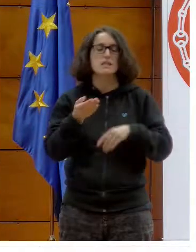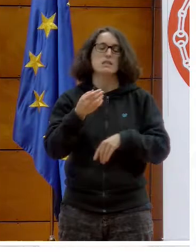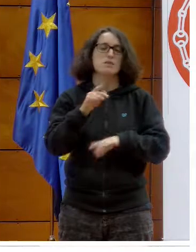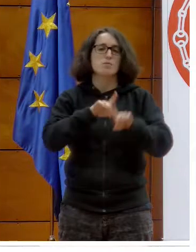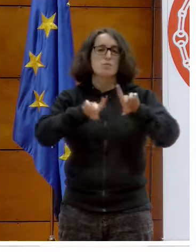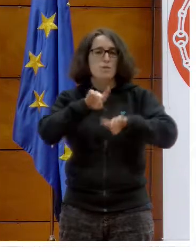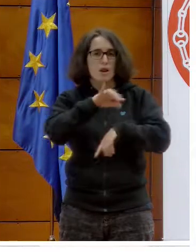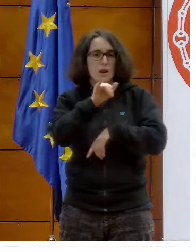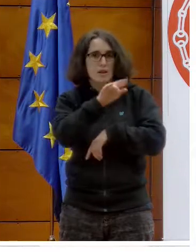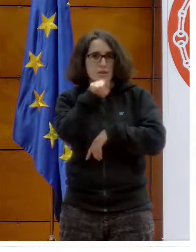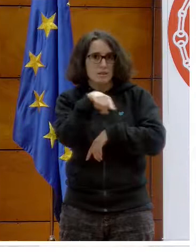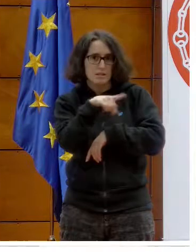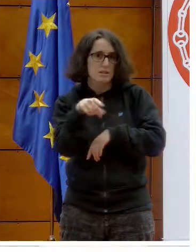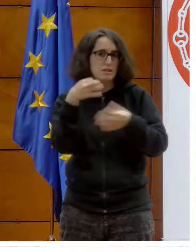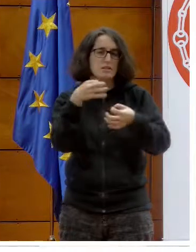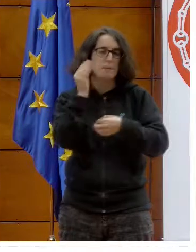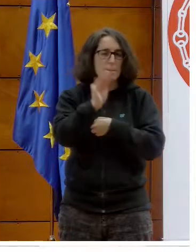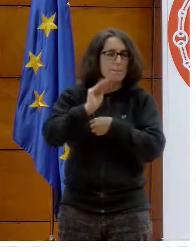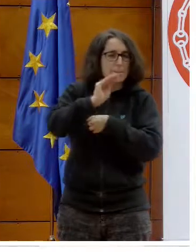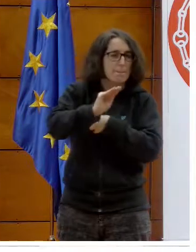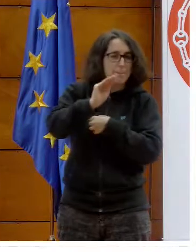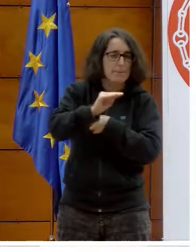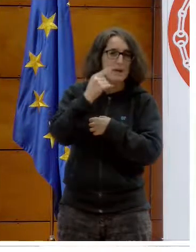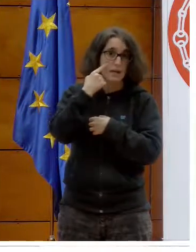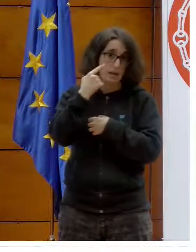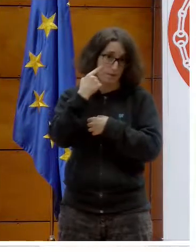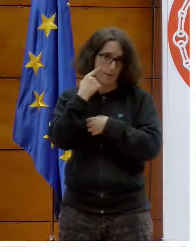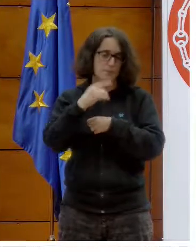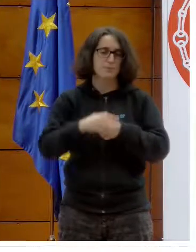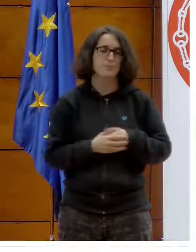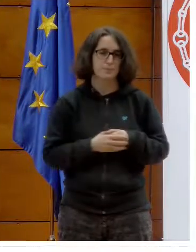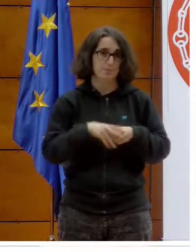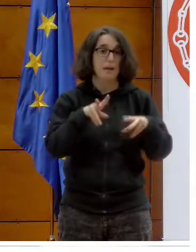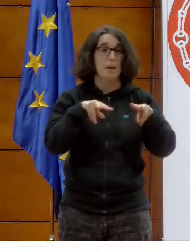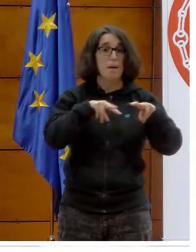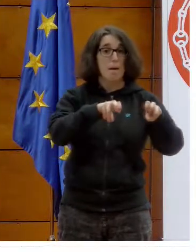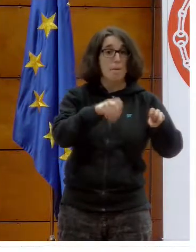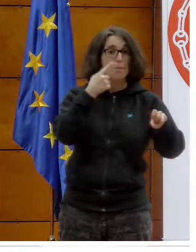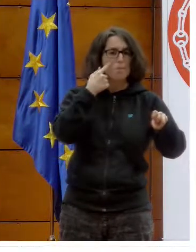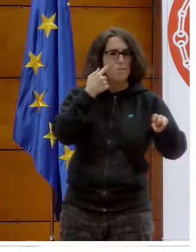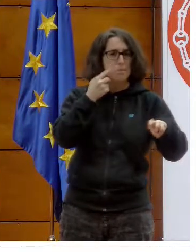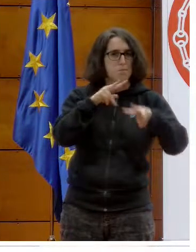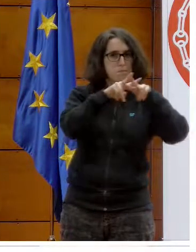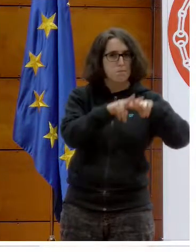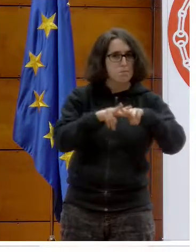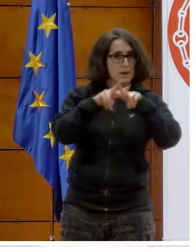aspectos que valoramos antes de empezar la actividad deberemos seguir teniéndolos en cuenta durante el desarrollo